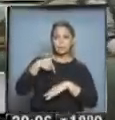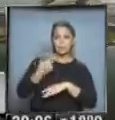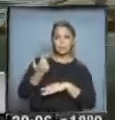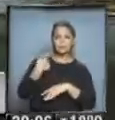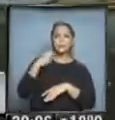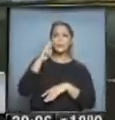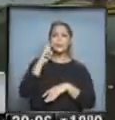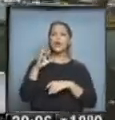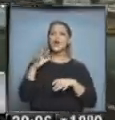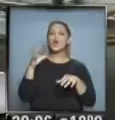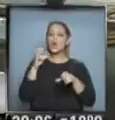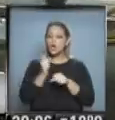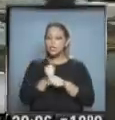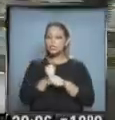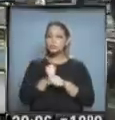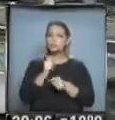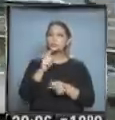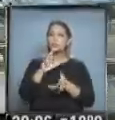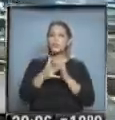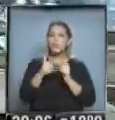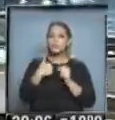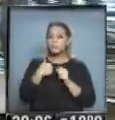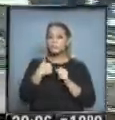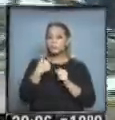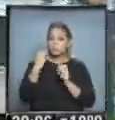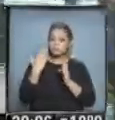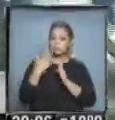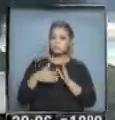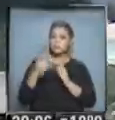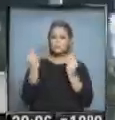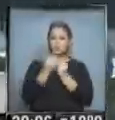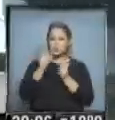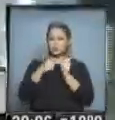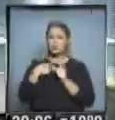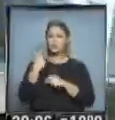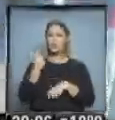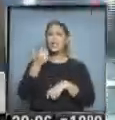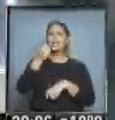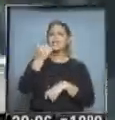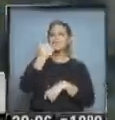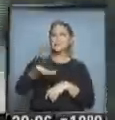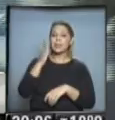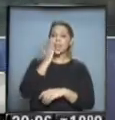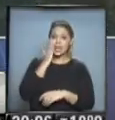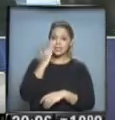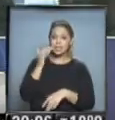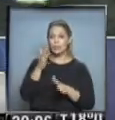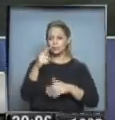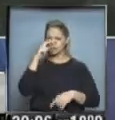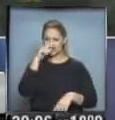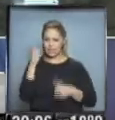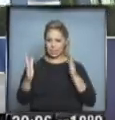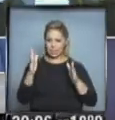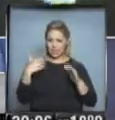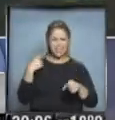los colectivos comienzan de alguna manera a descomprimir esta marea humana que a las 6:30 de la tarde, 7 de la tarde,